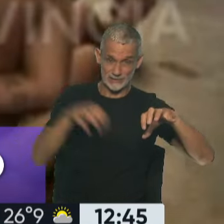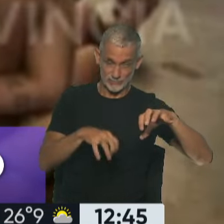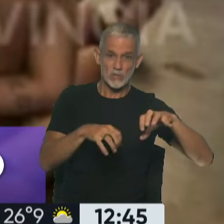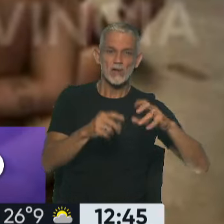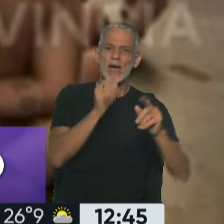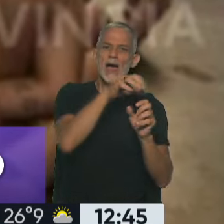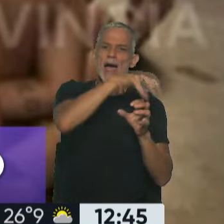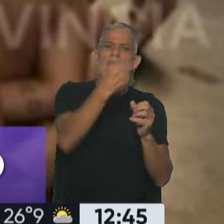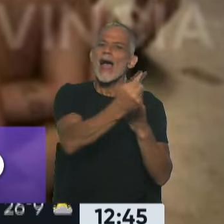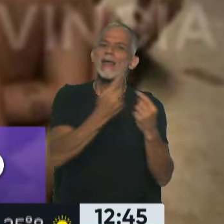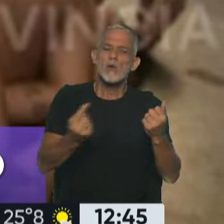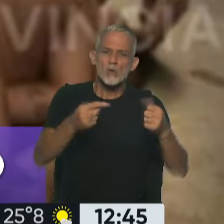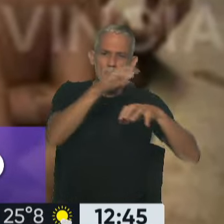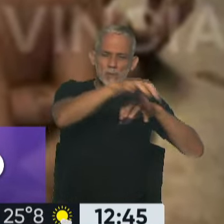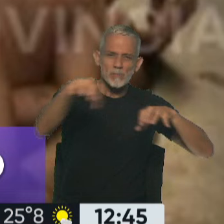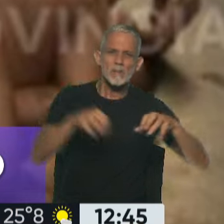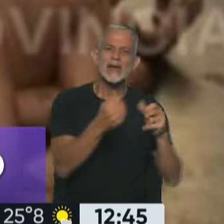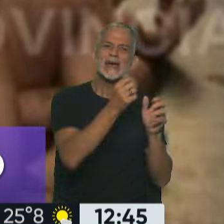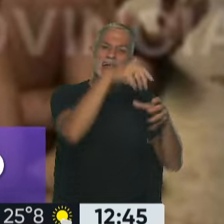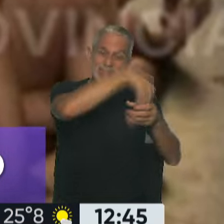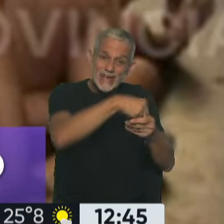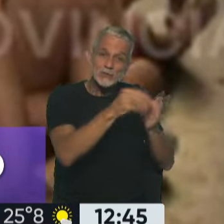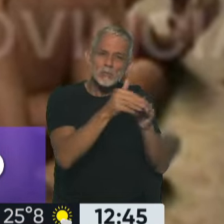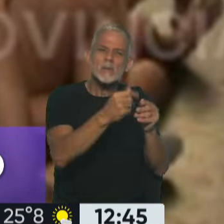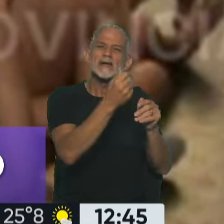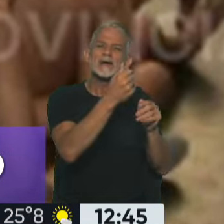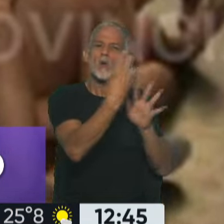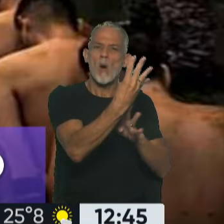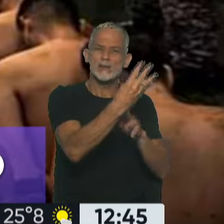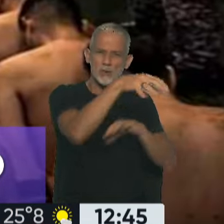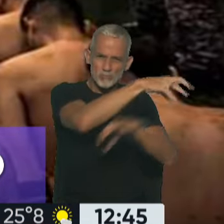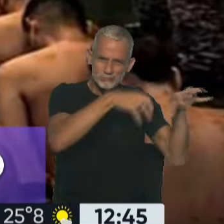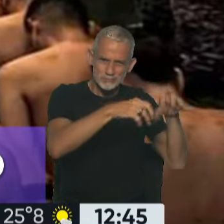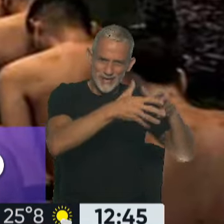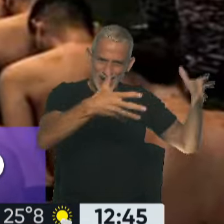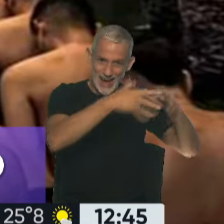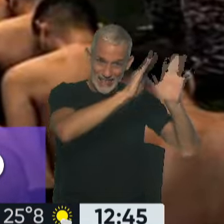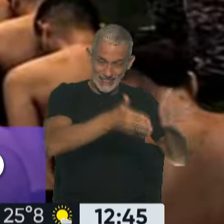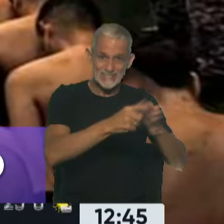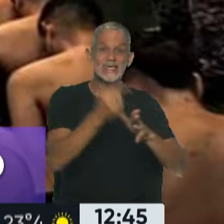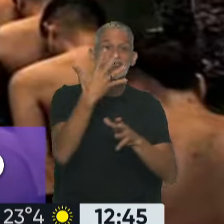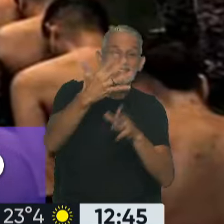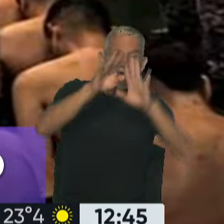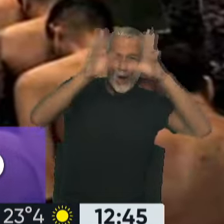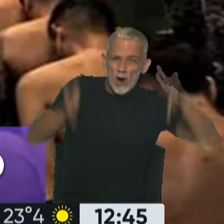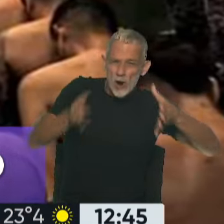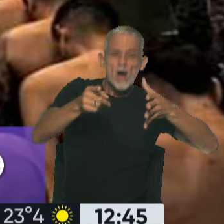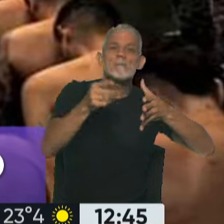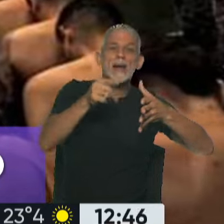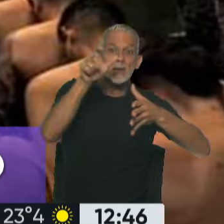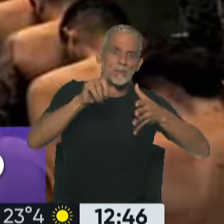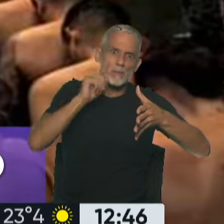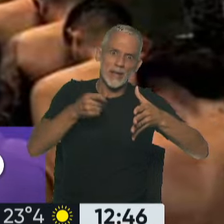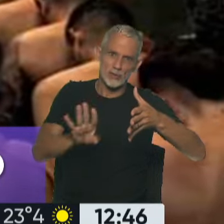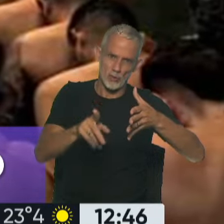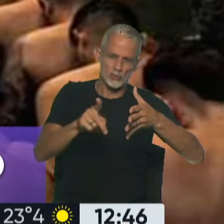tiene 4 pabellones grandes y hay 5 pabellones para internos de alto perfil y 6